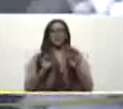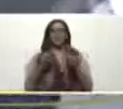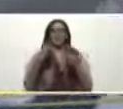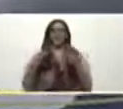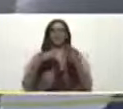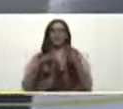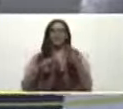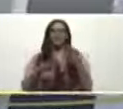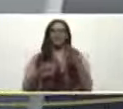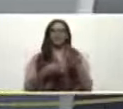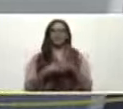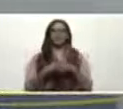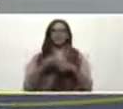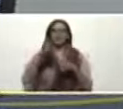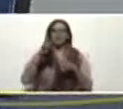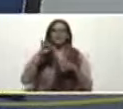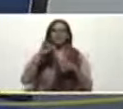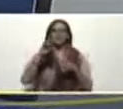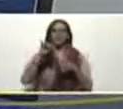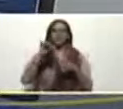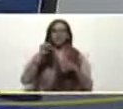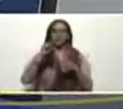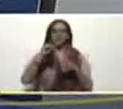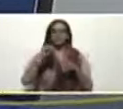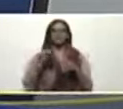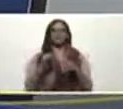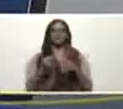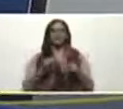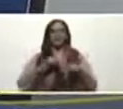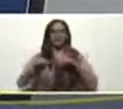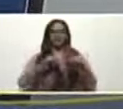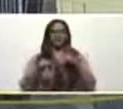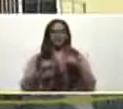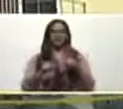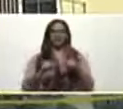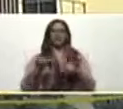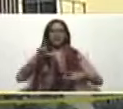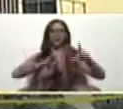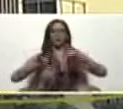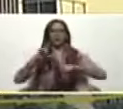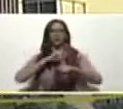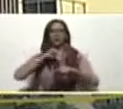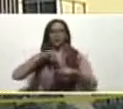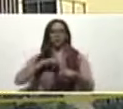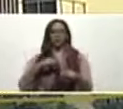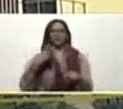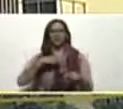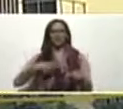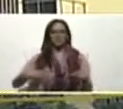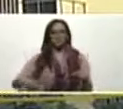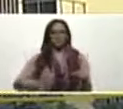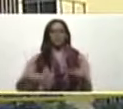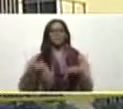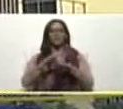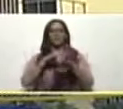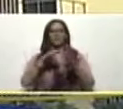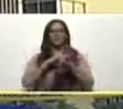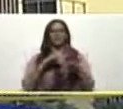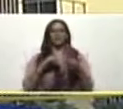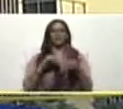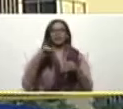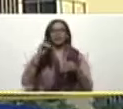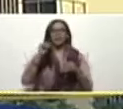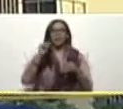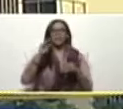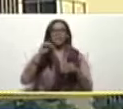materiales, Miriam Suárez, que es la parte de la directora de este laboratorio, y nuestra viceministra Danmaris acá. Le paso a